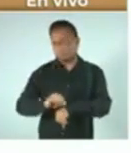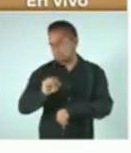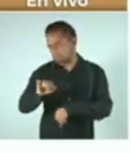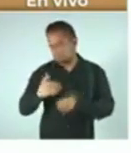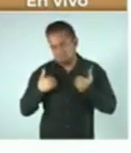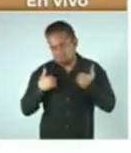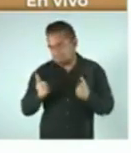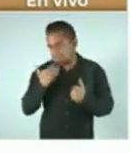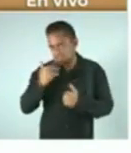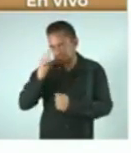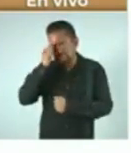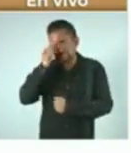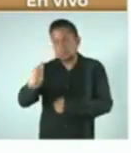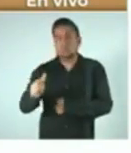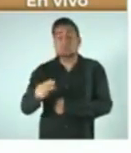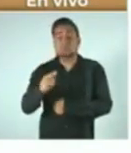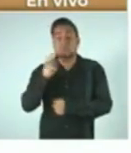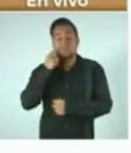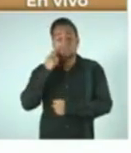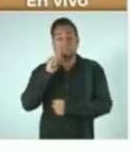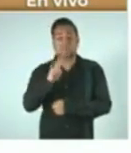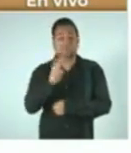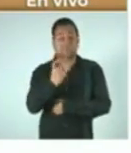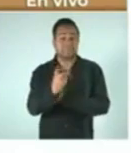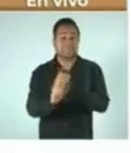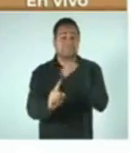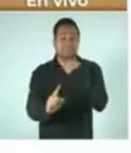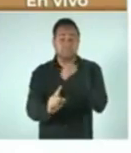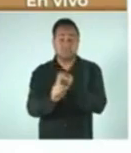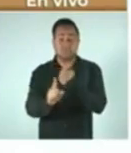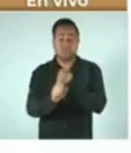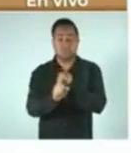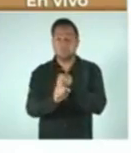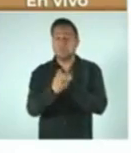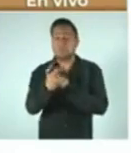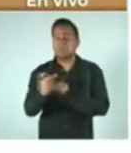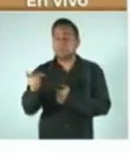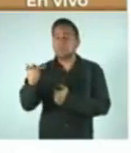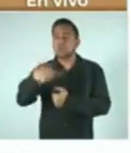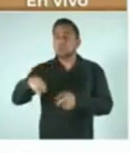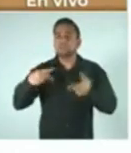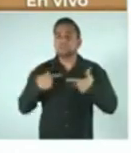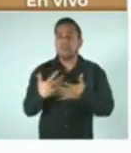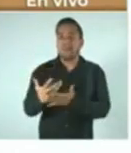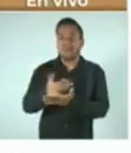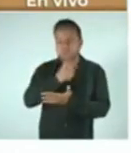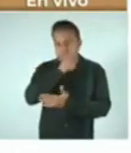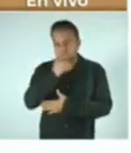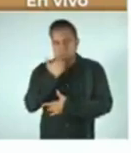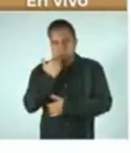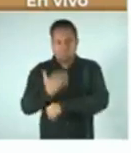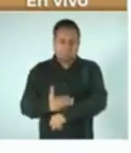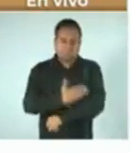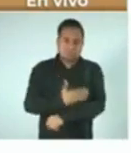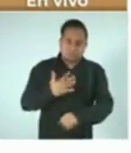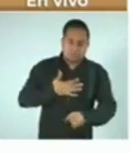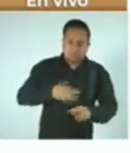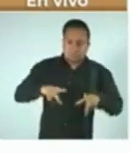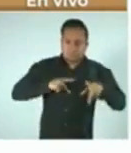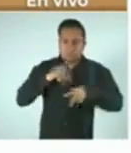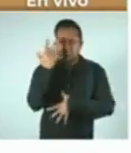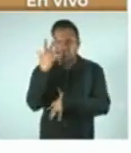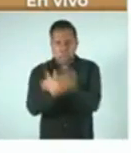pero pues ahí está la causa o la avaricia que produce la madera y su